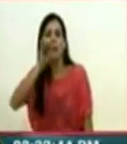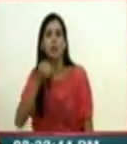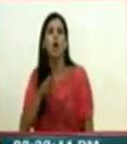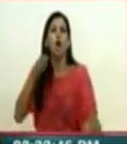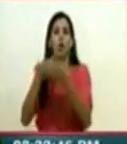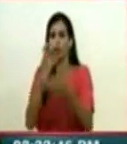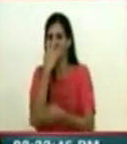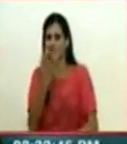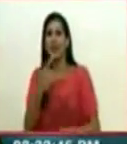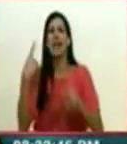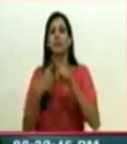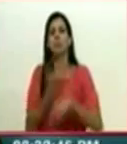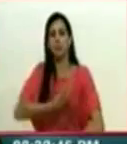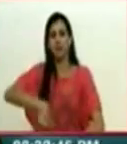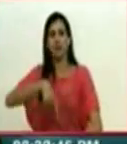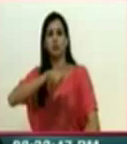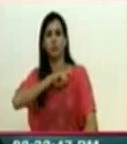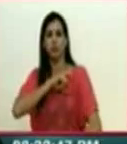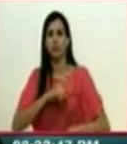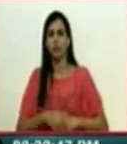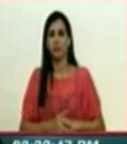visita del expresidente español.